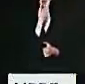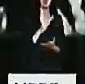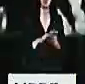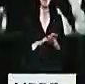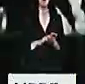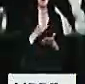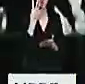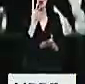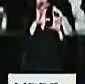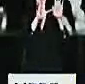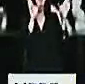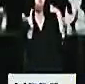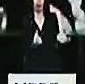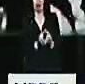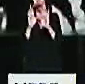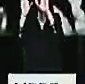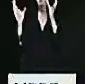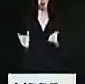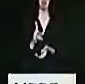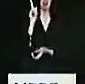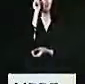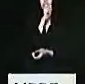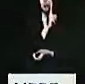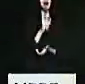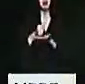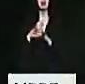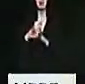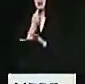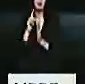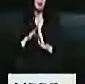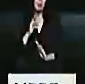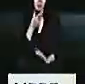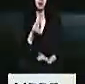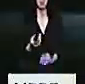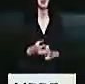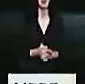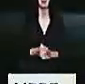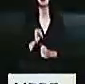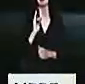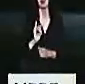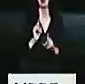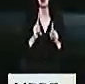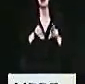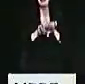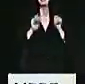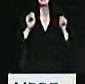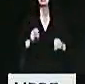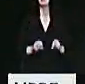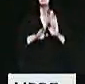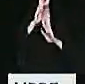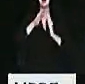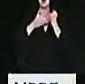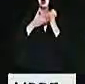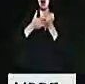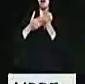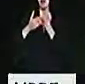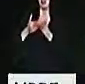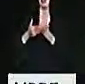4 neumáticos, es una cajita de remedio. Exactamente, o sea, efectivamente tiene que ser un sistema más colaborativo al